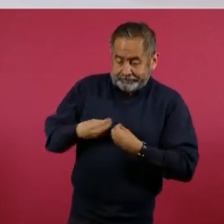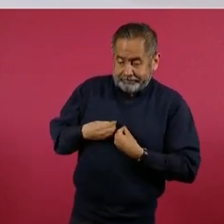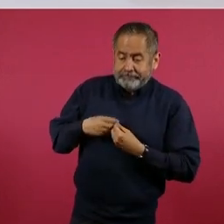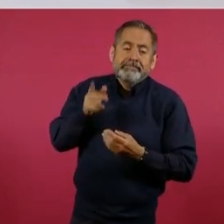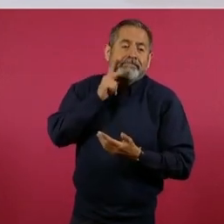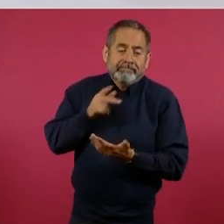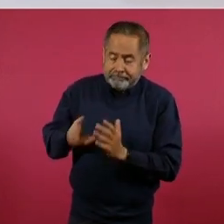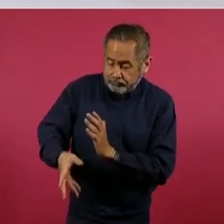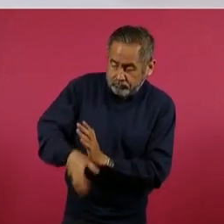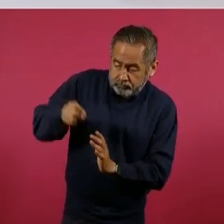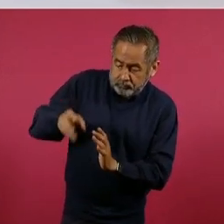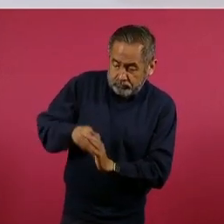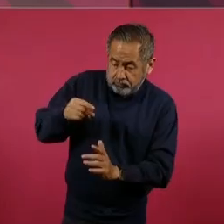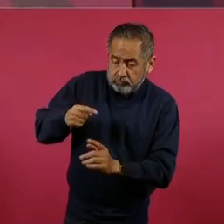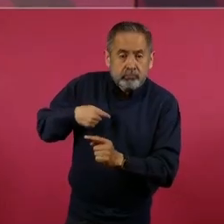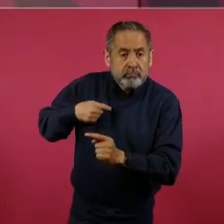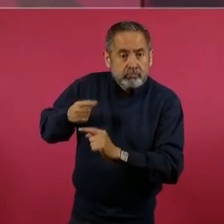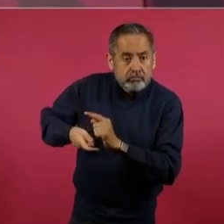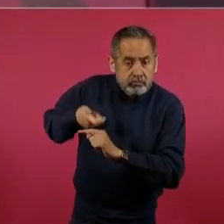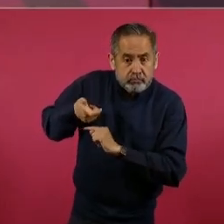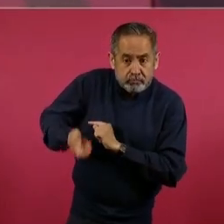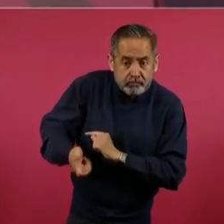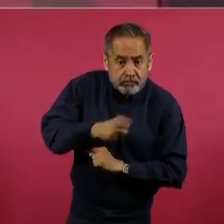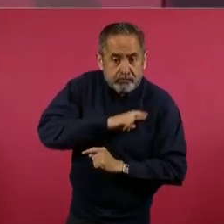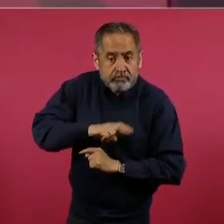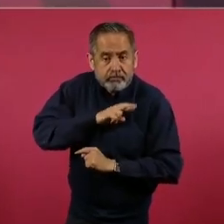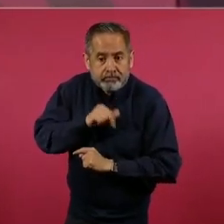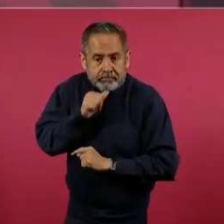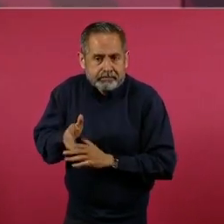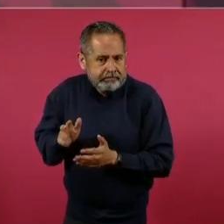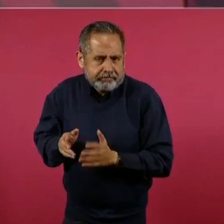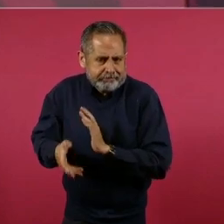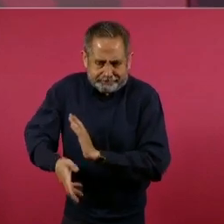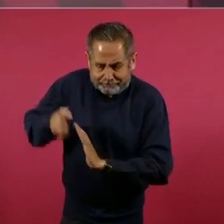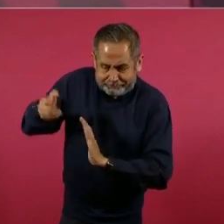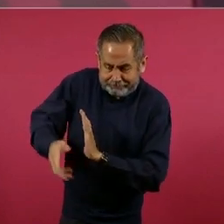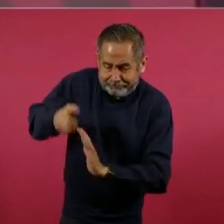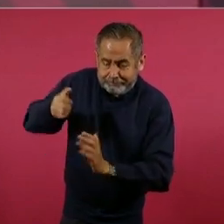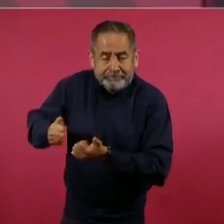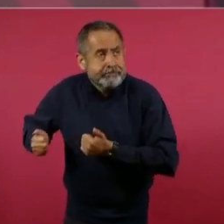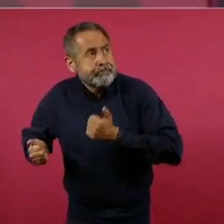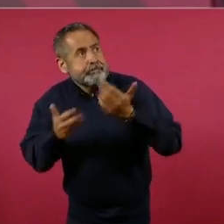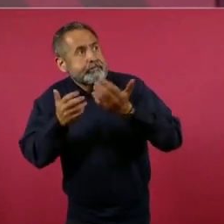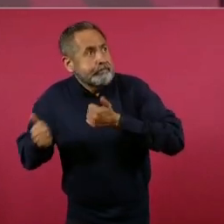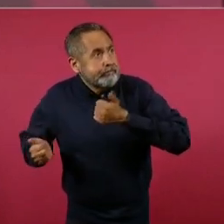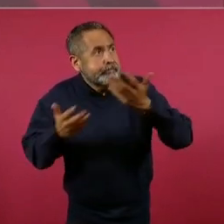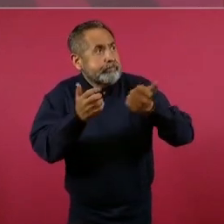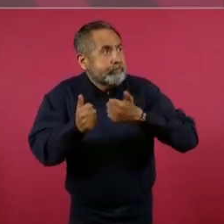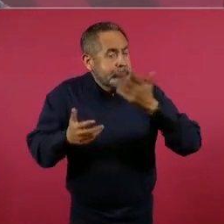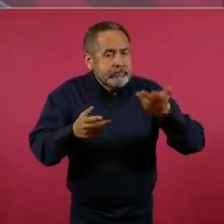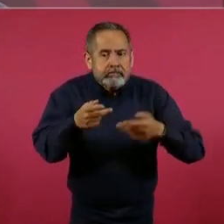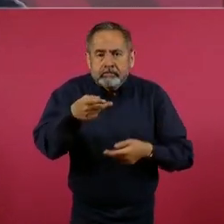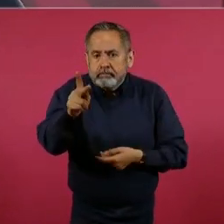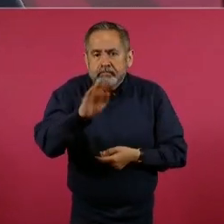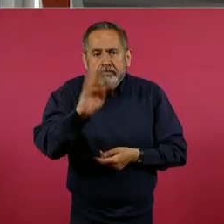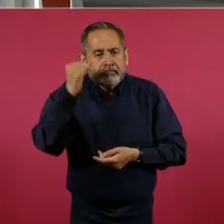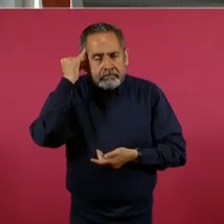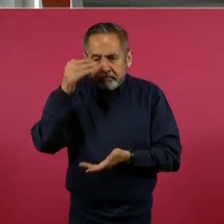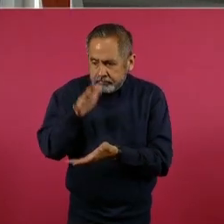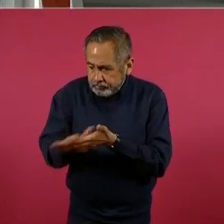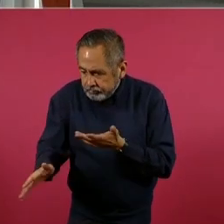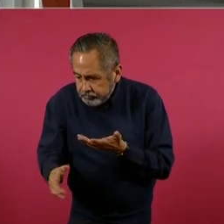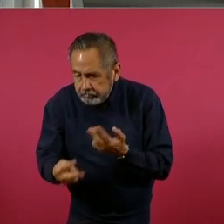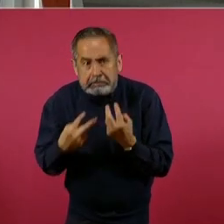embargo, se produce una gran dependencia, muy riesgosa. Claro. Se